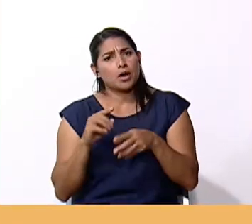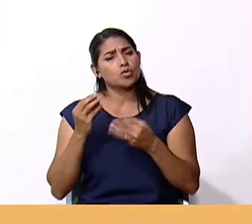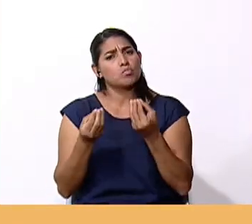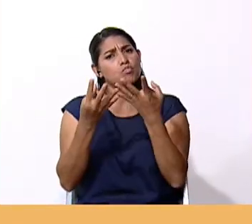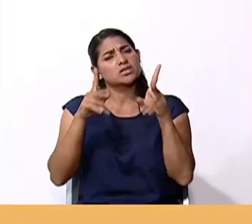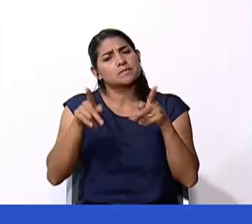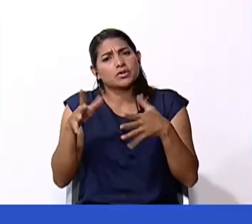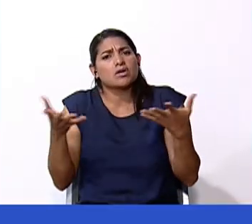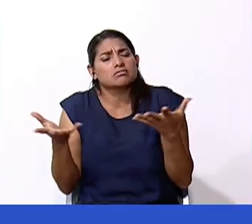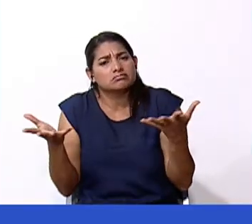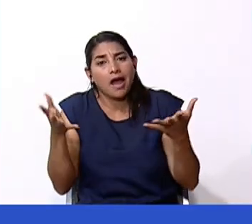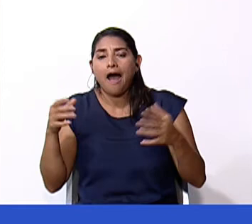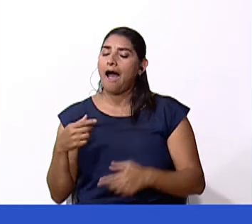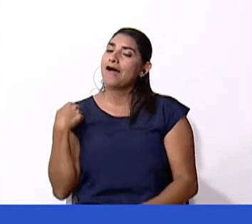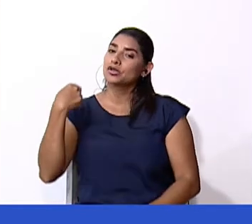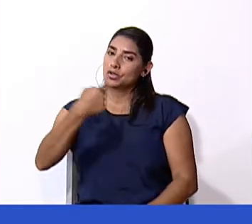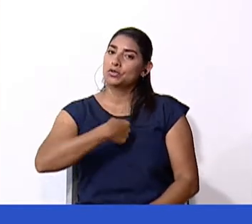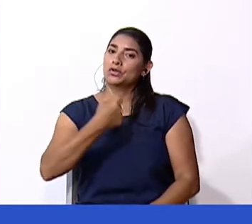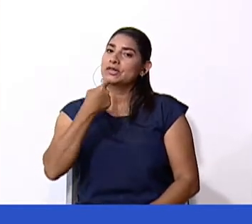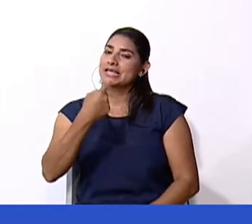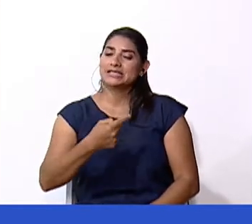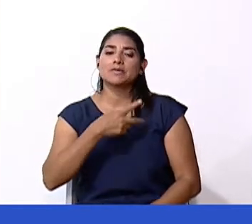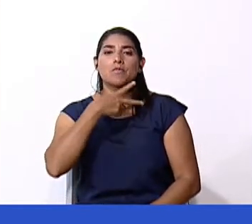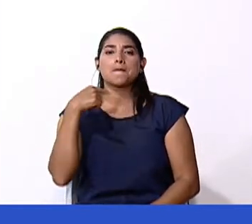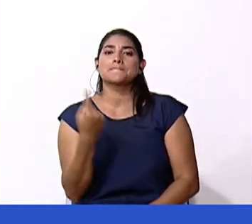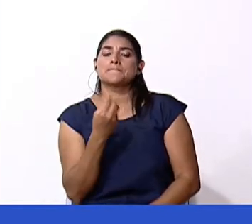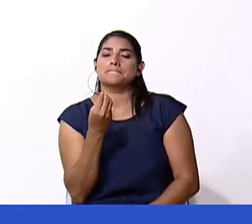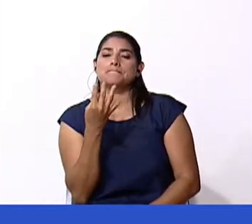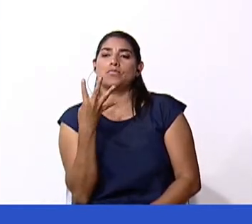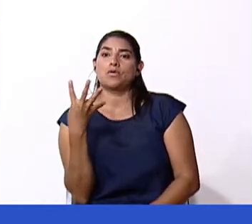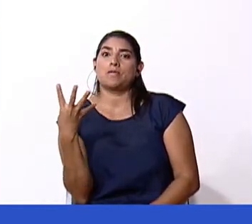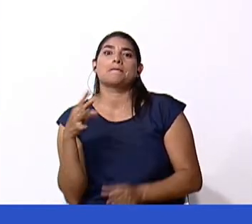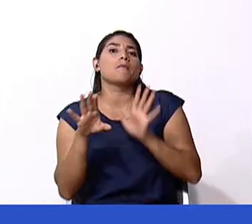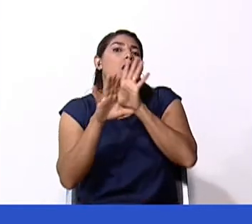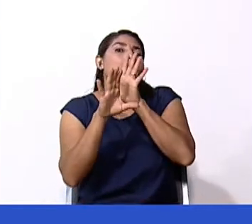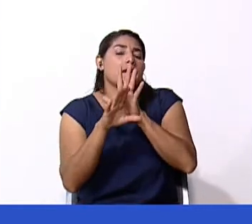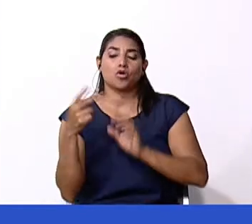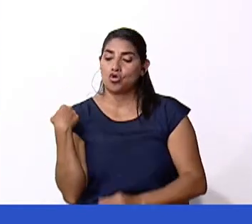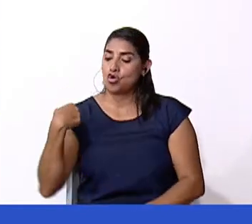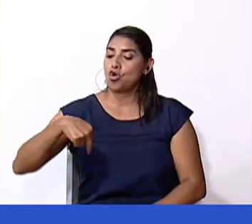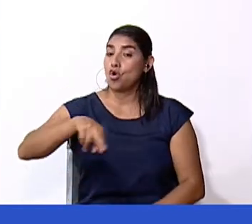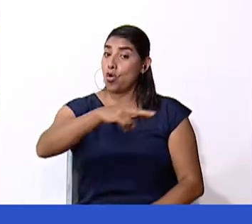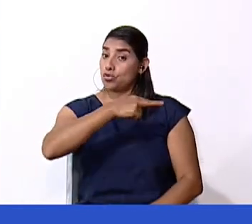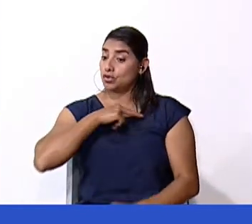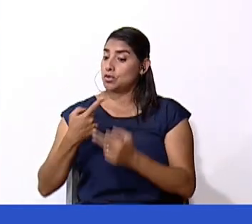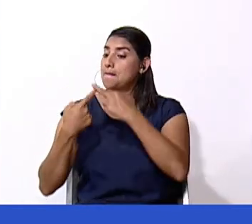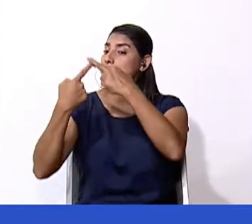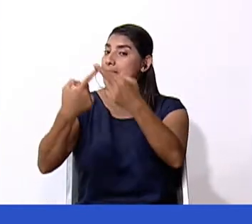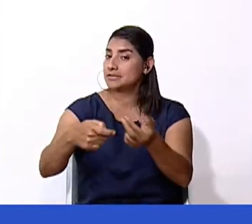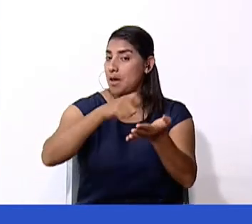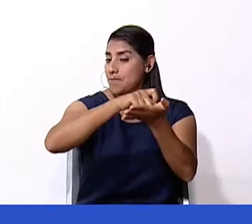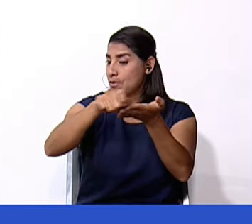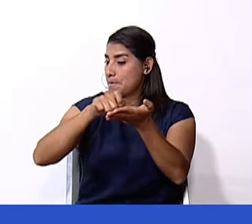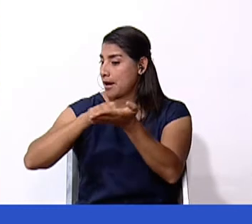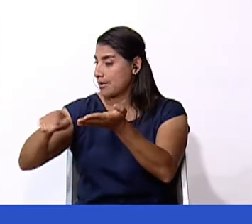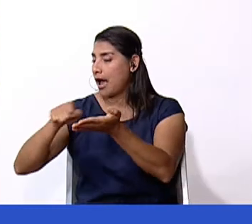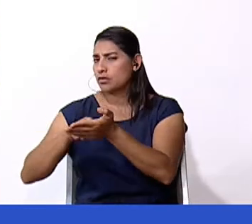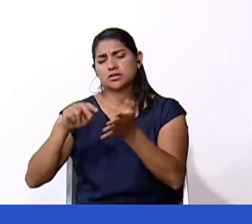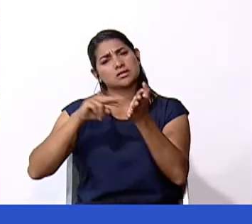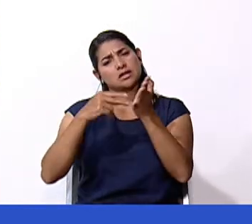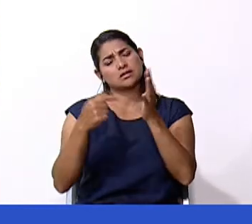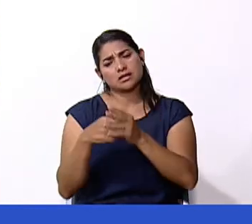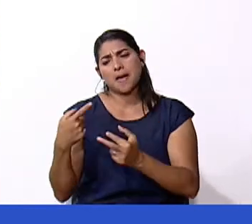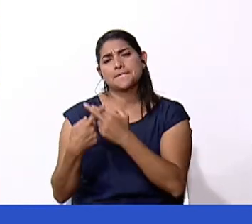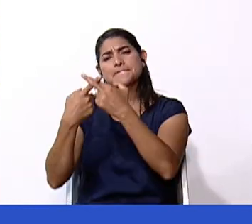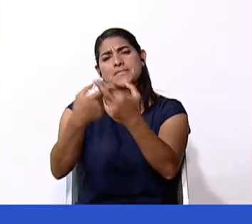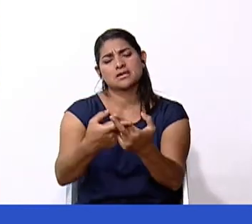muchas personas? Decimos que el verbo está en plural. Por ejemplo, nosotros prestamos los marcadores. Si se trata de